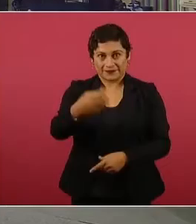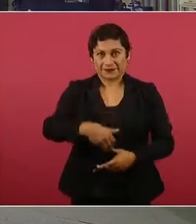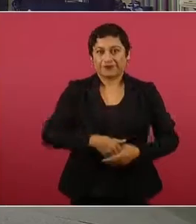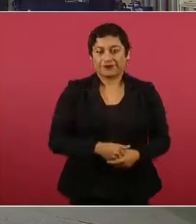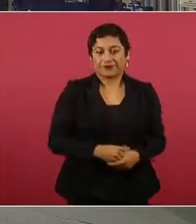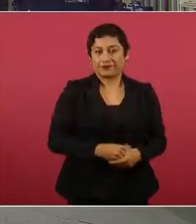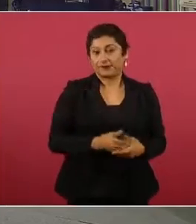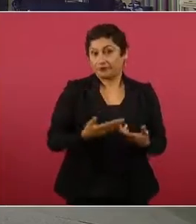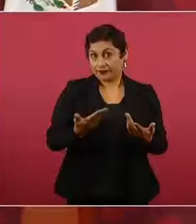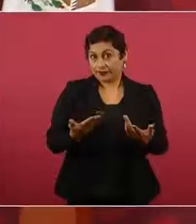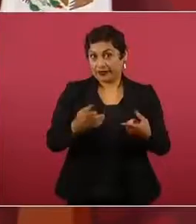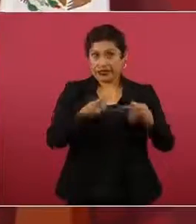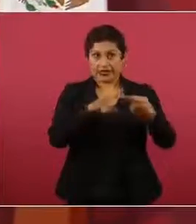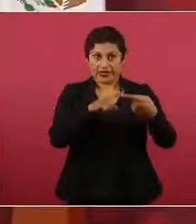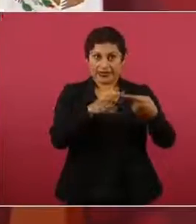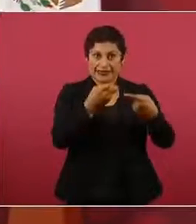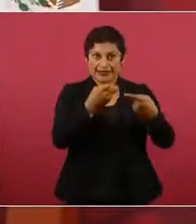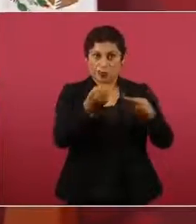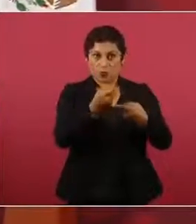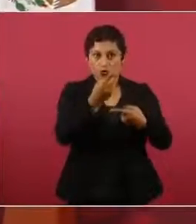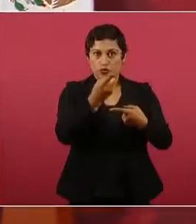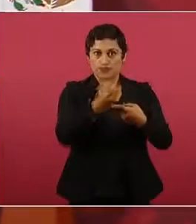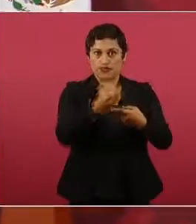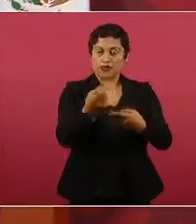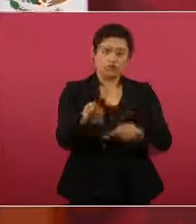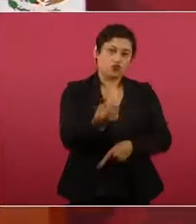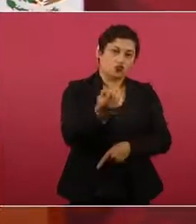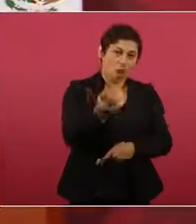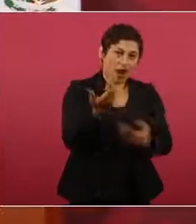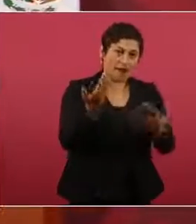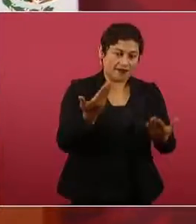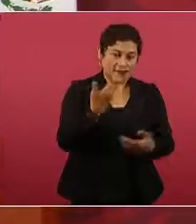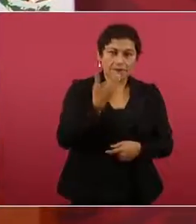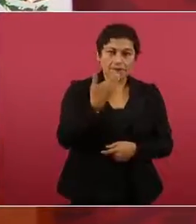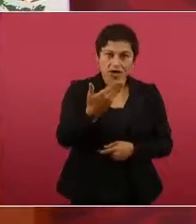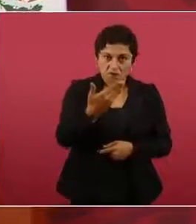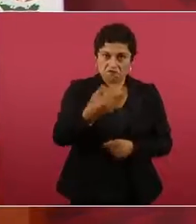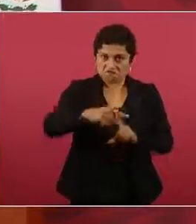Ese es un elemento a favor que se tiene.